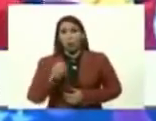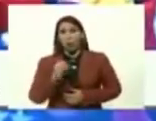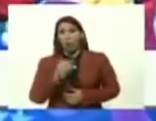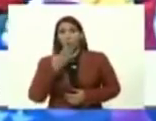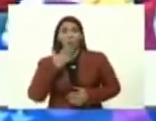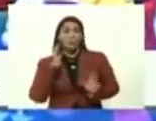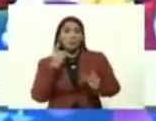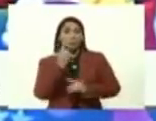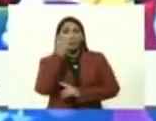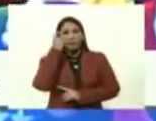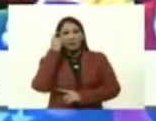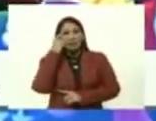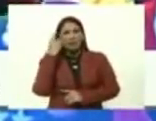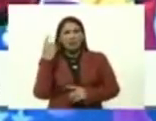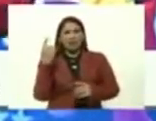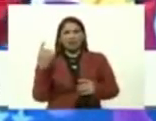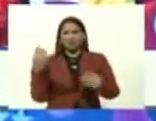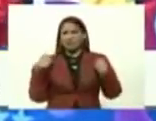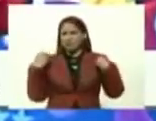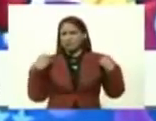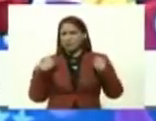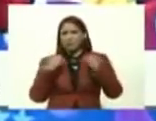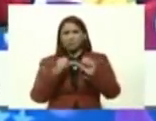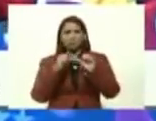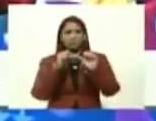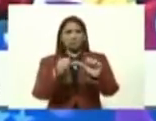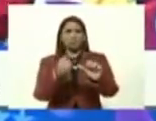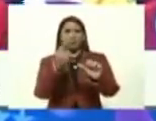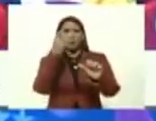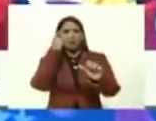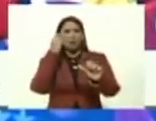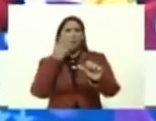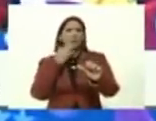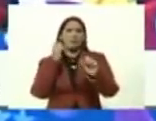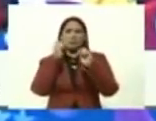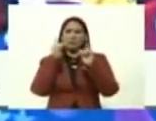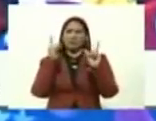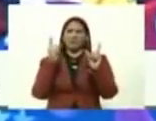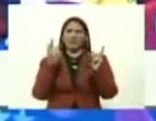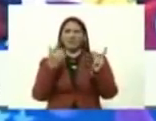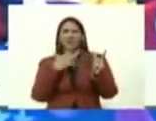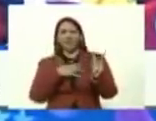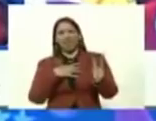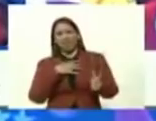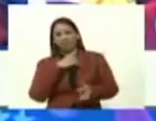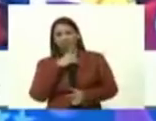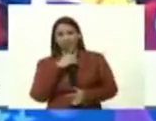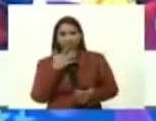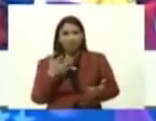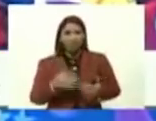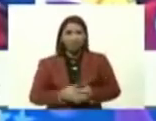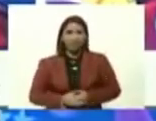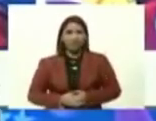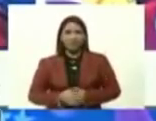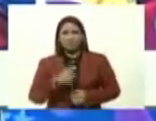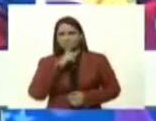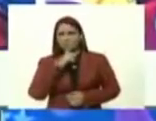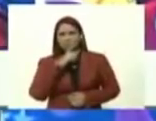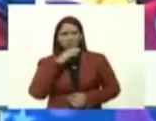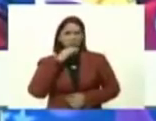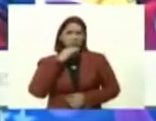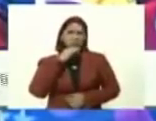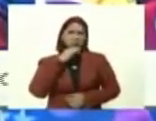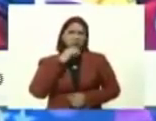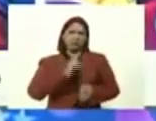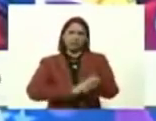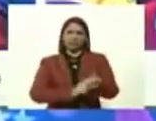día, tantos entrenamientos seguidos, y hay un día que uno no se levanta bien, no se levanta malhumorado,